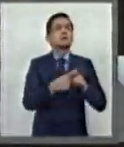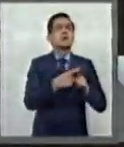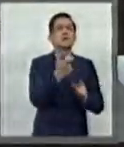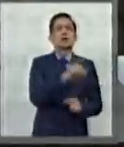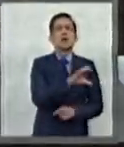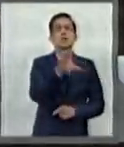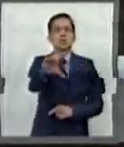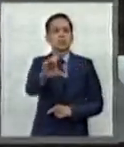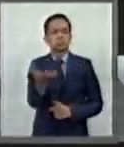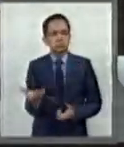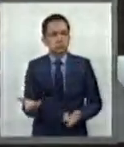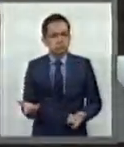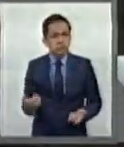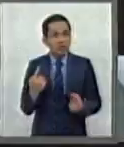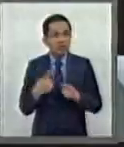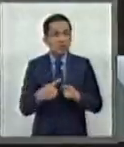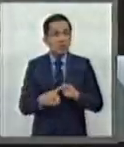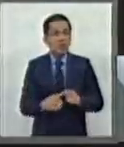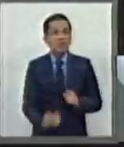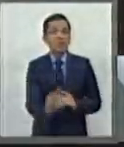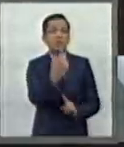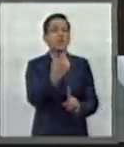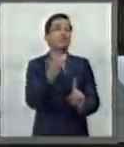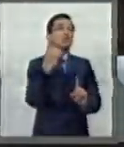salió de un diputado